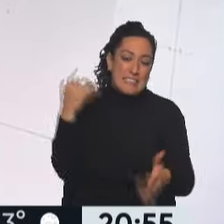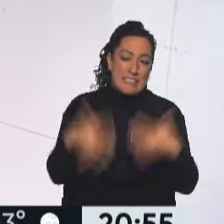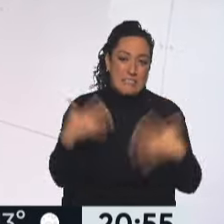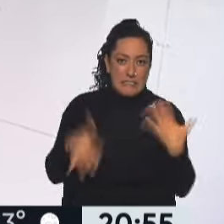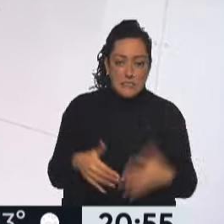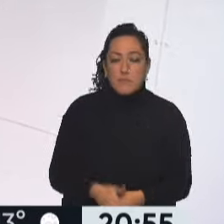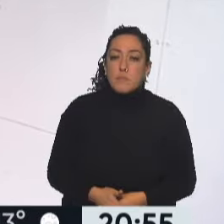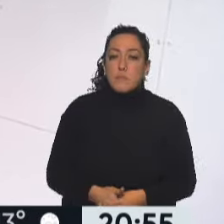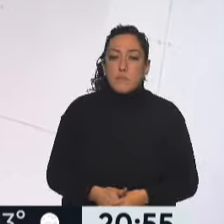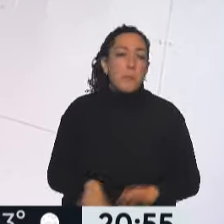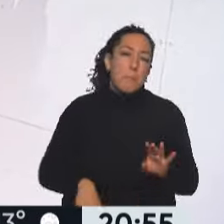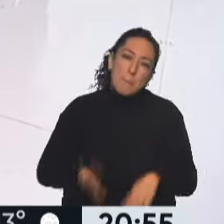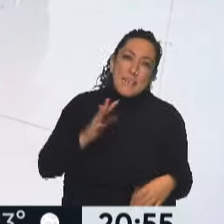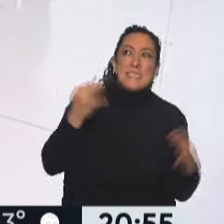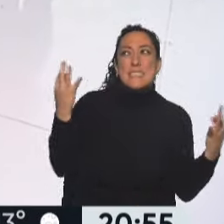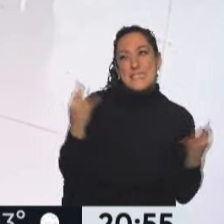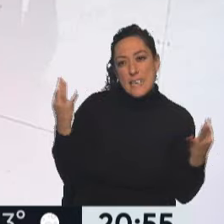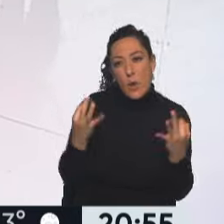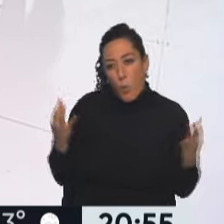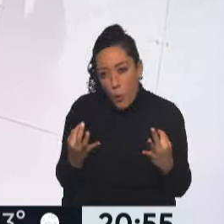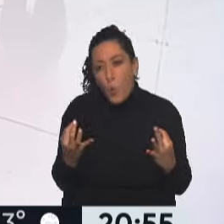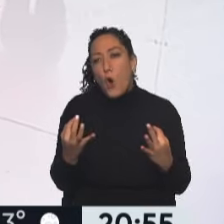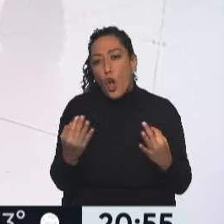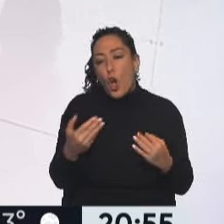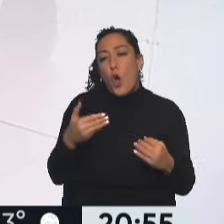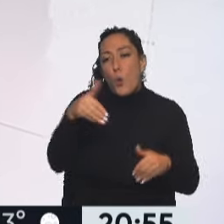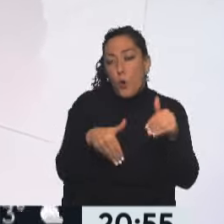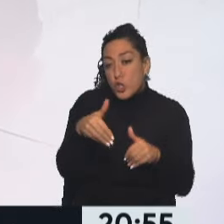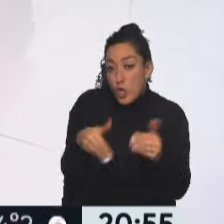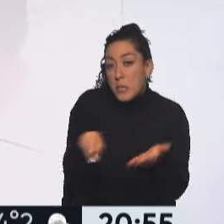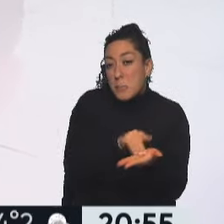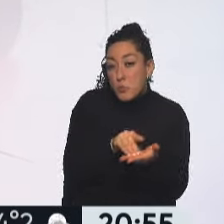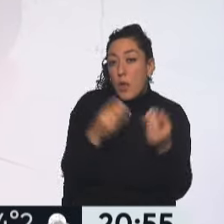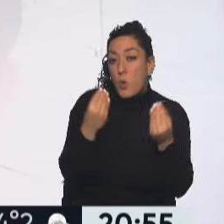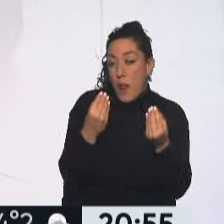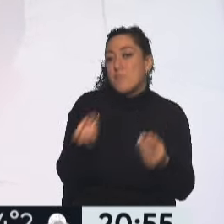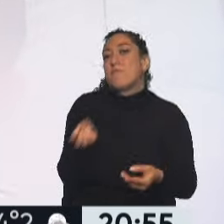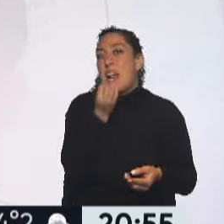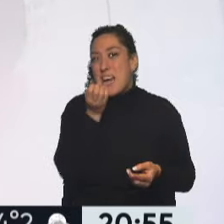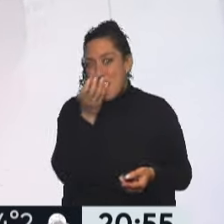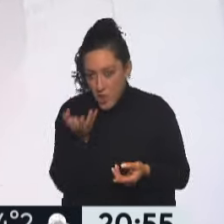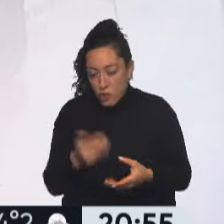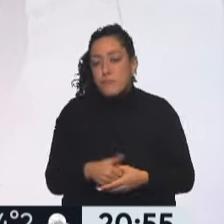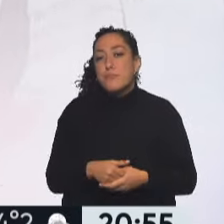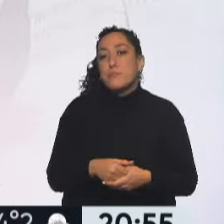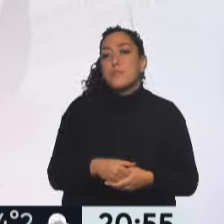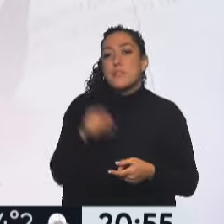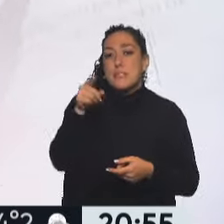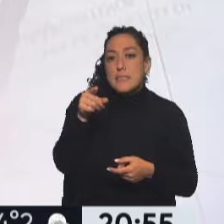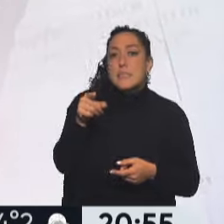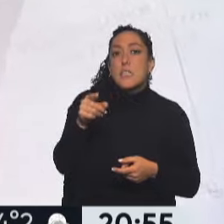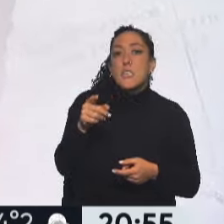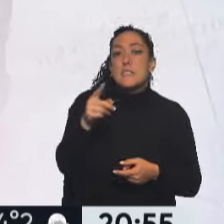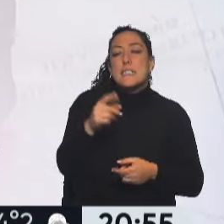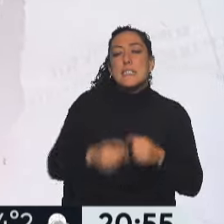sí estaría más seguro con los cuales los votos de los diputados sería el blanqueo, que se busca exteriorizar